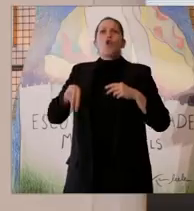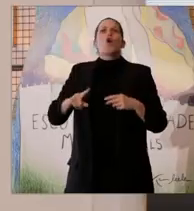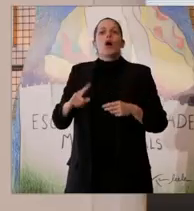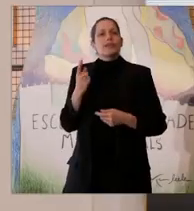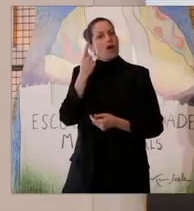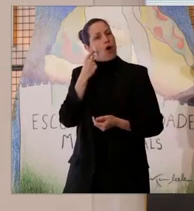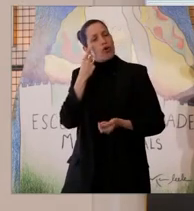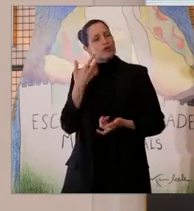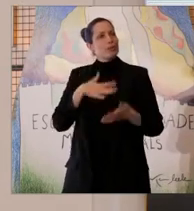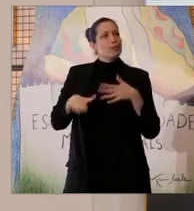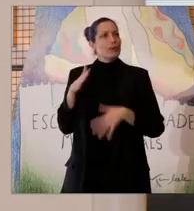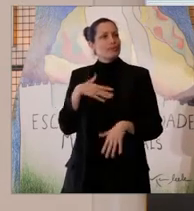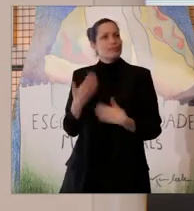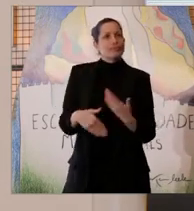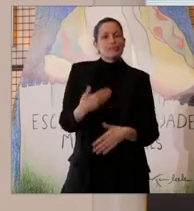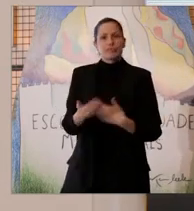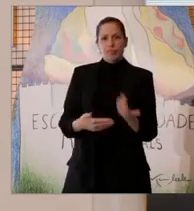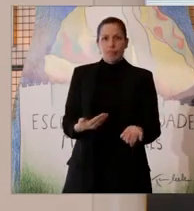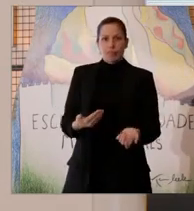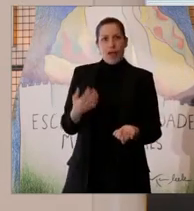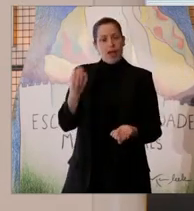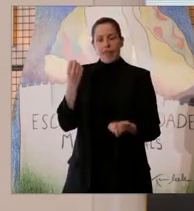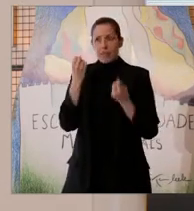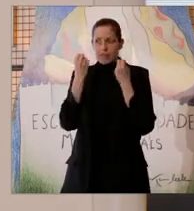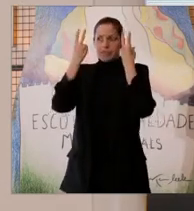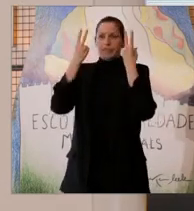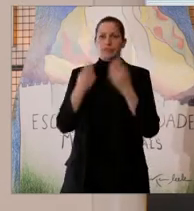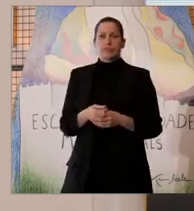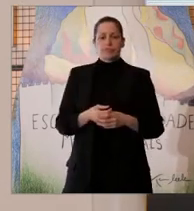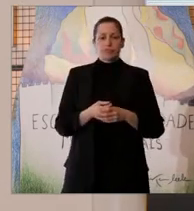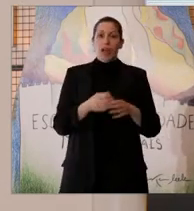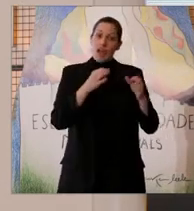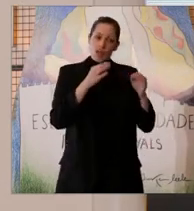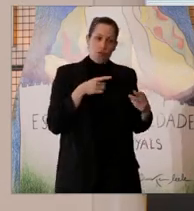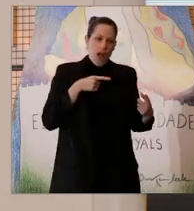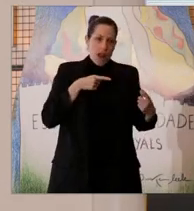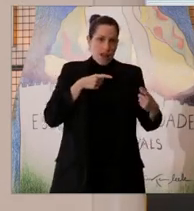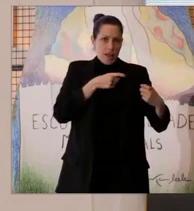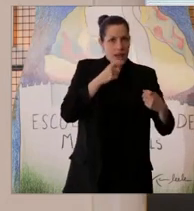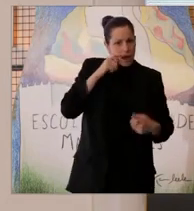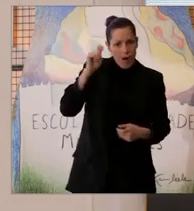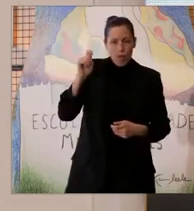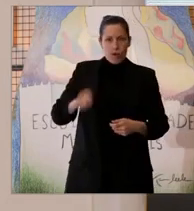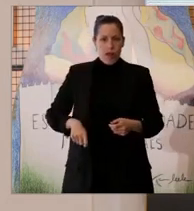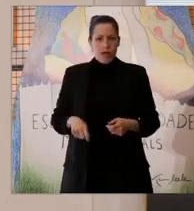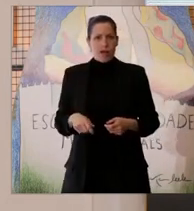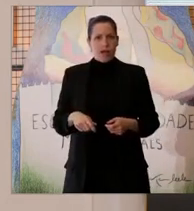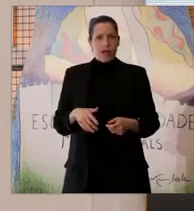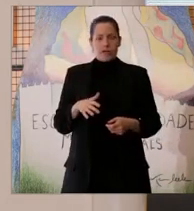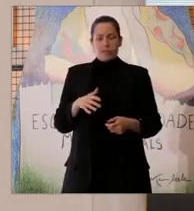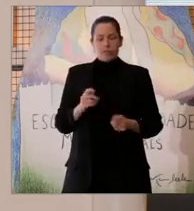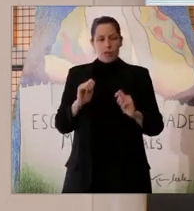hace un año veíamos el día a día de la Guerra de Ucrania y nos pareció una barbaridad nos quejaba nos dolía